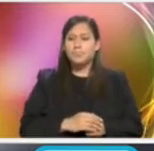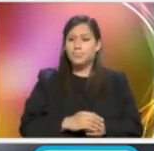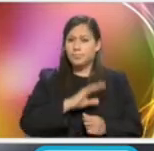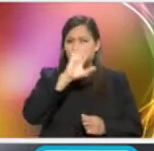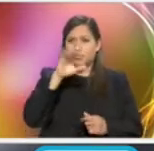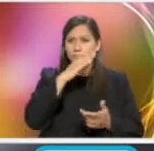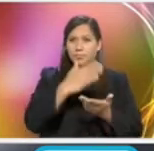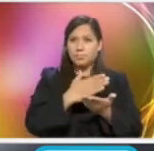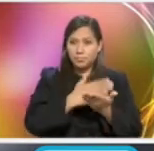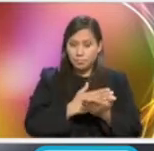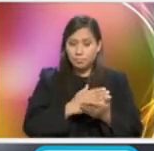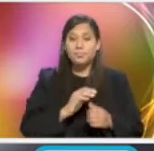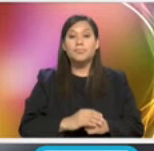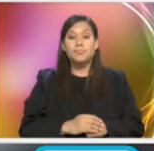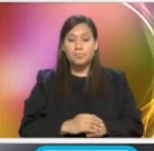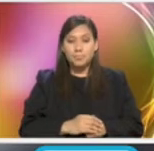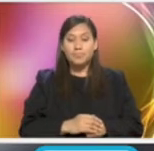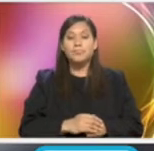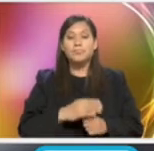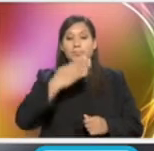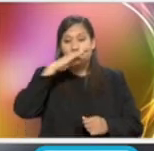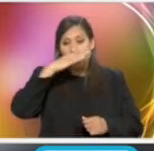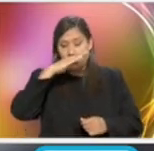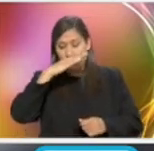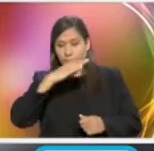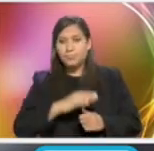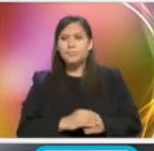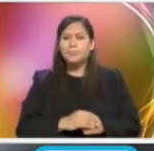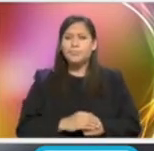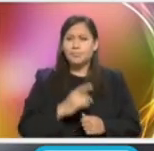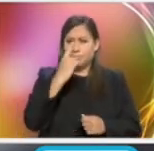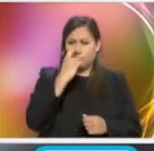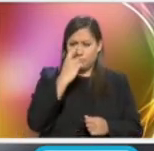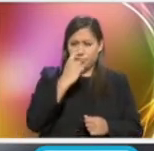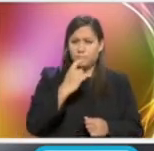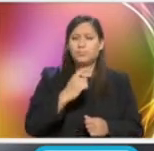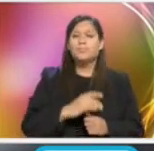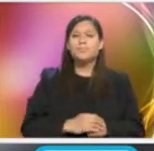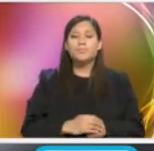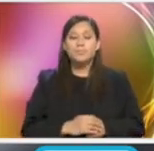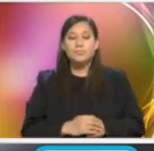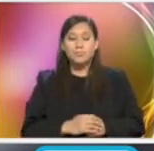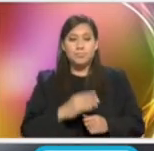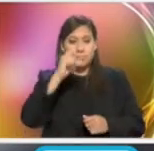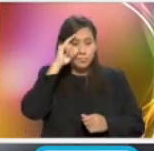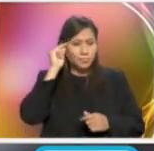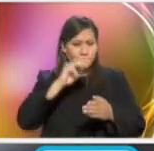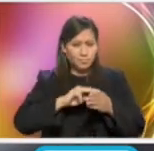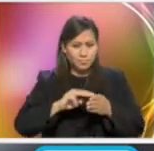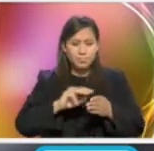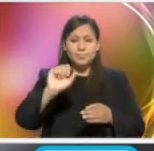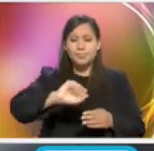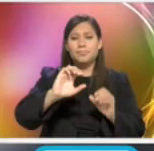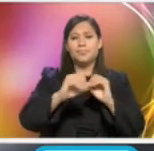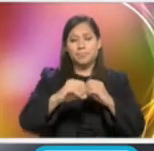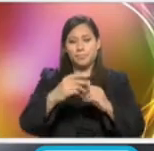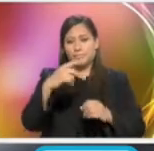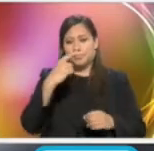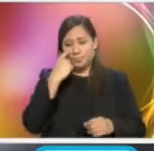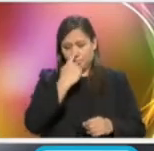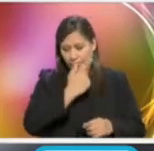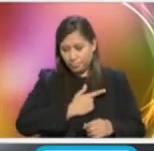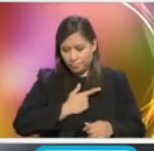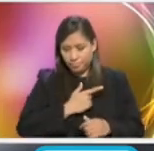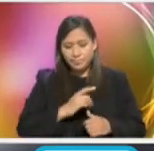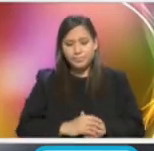cebolla picada, también una taza de granos de elote, 2 dientes de ajo picado, una rama de pasote y sal y pimienta al